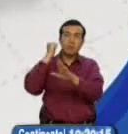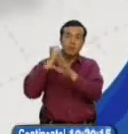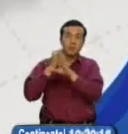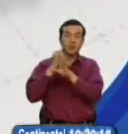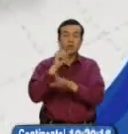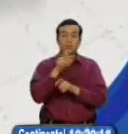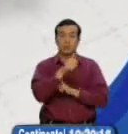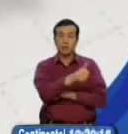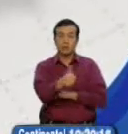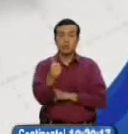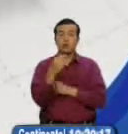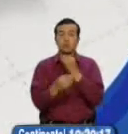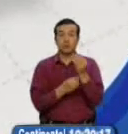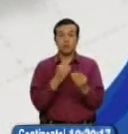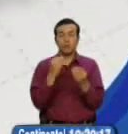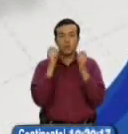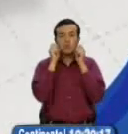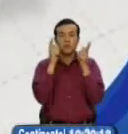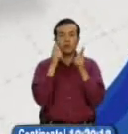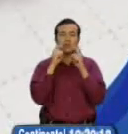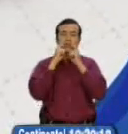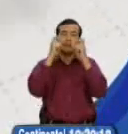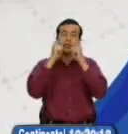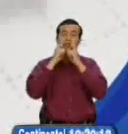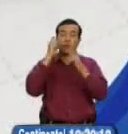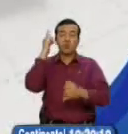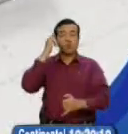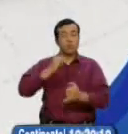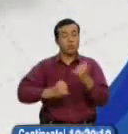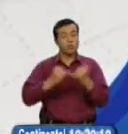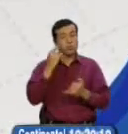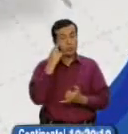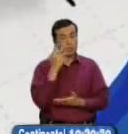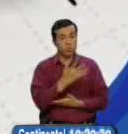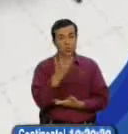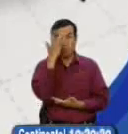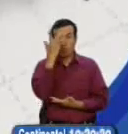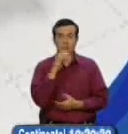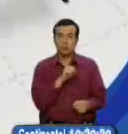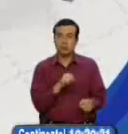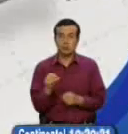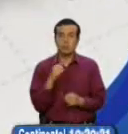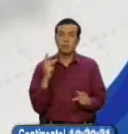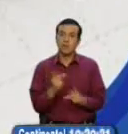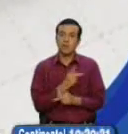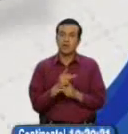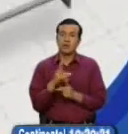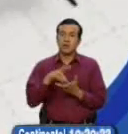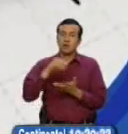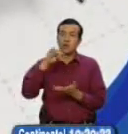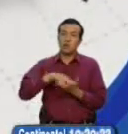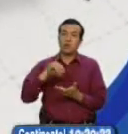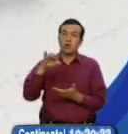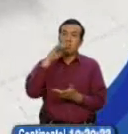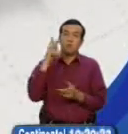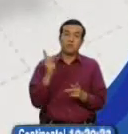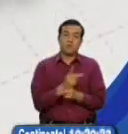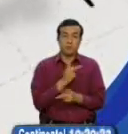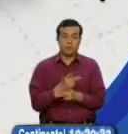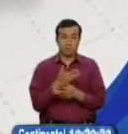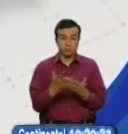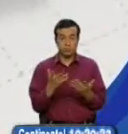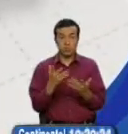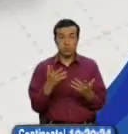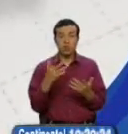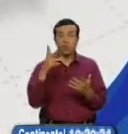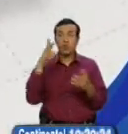los rescatistas puedan encontrarlo. Grite solo como último recurso, ya que al hacerlo podría tragar cantidades peligrosas de polvo. Si la